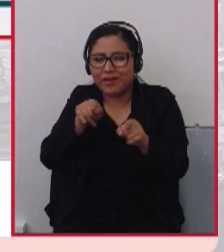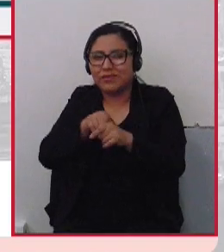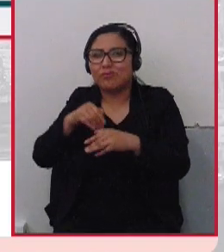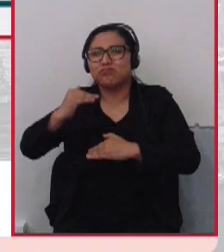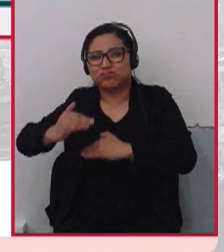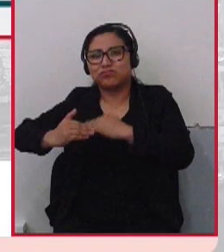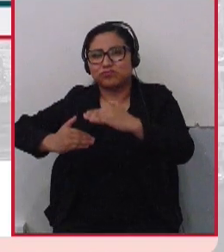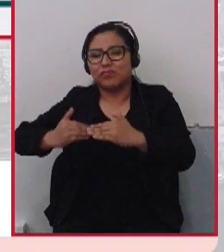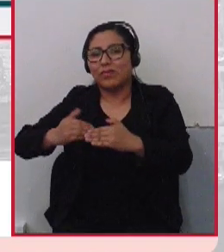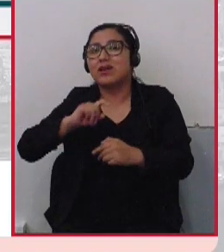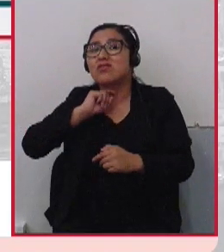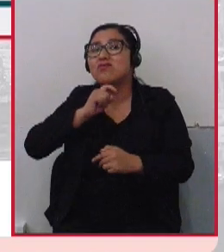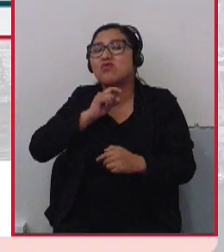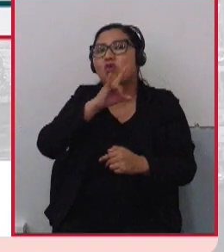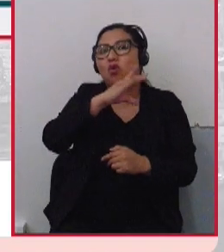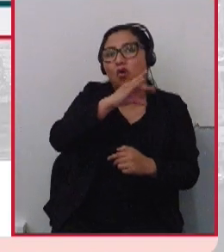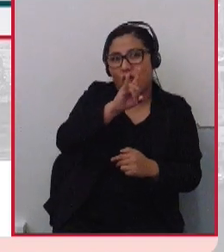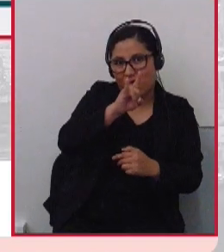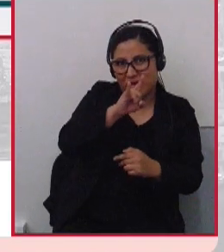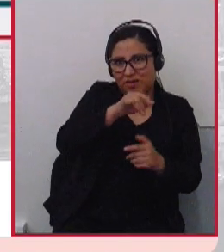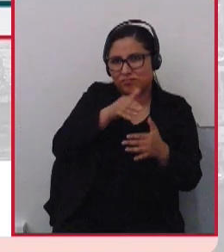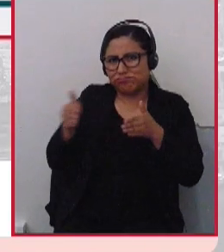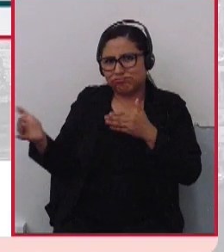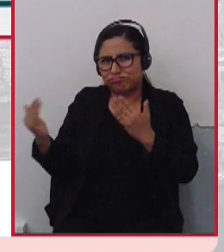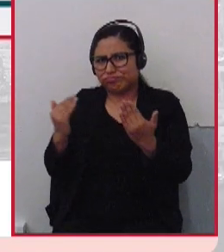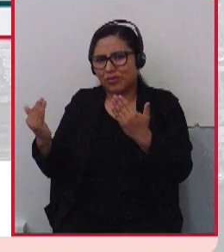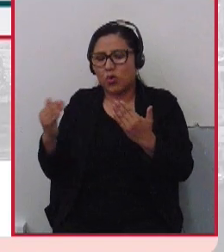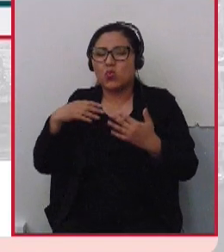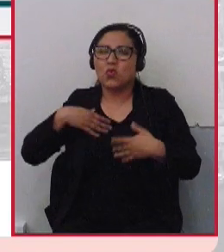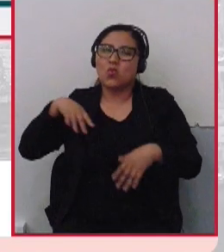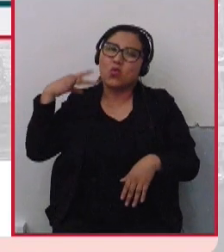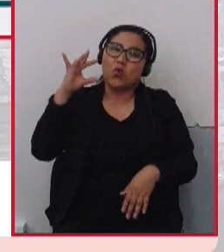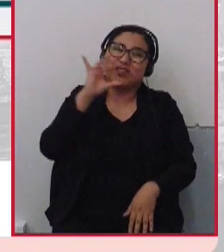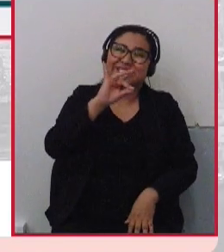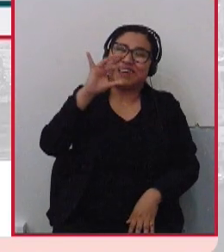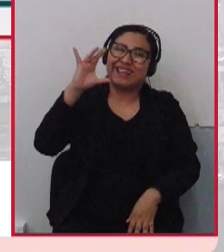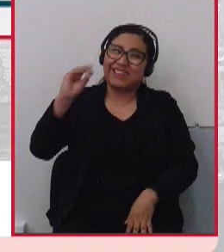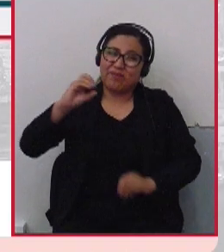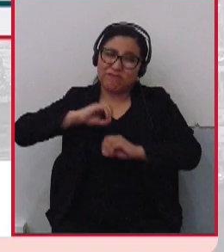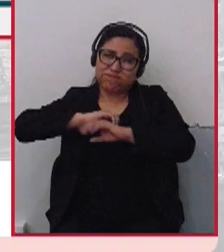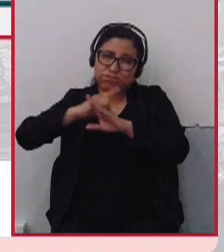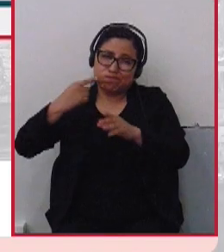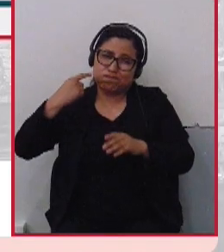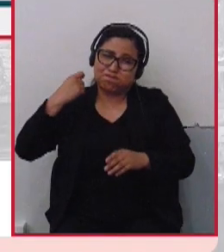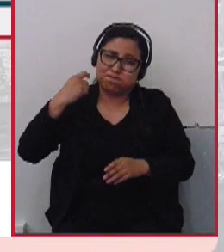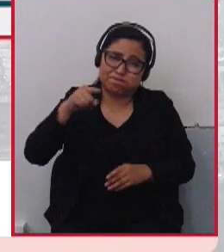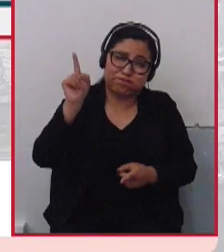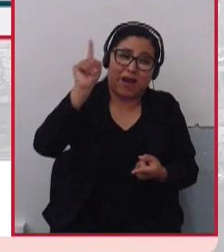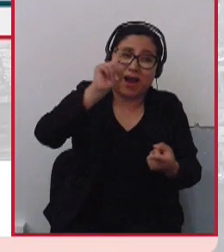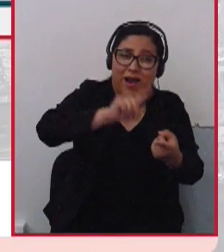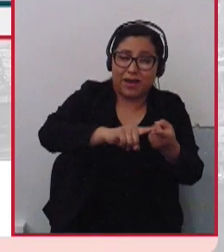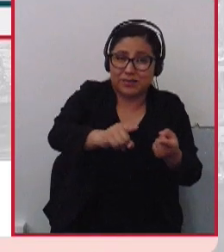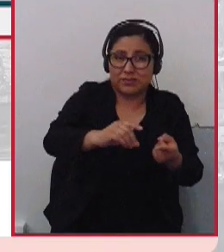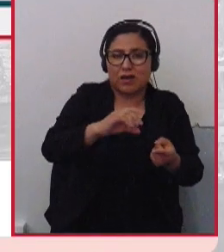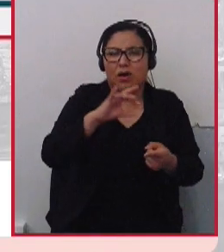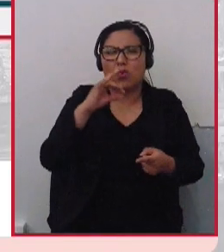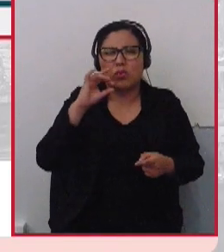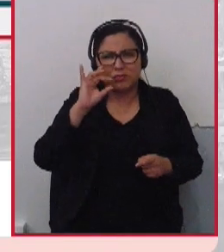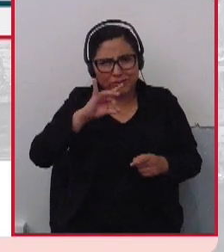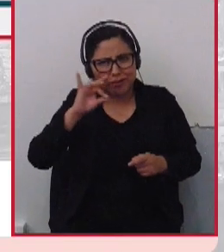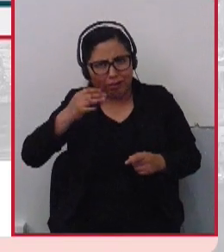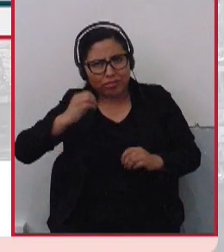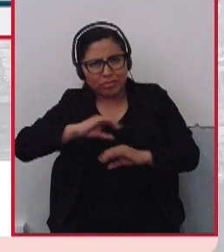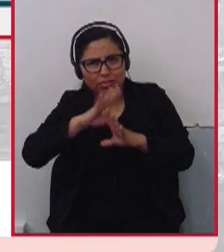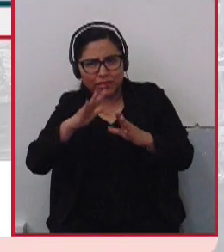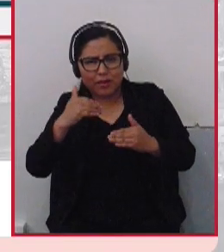marcha de la planta de cobre. La que nos tomó 88 días para llegar a la tasa nominal en la planta de cobre, 88 días después